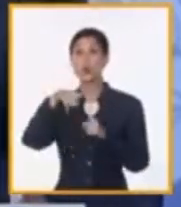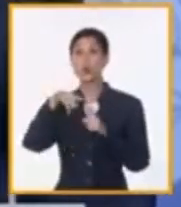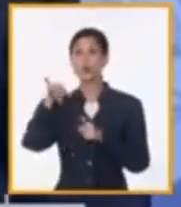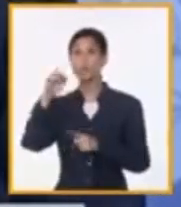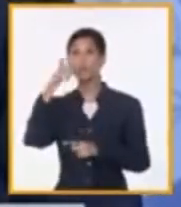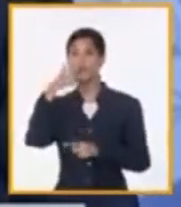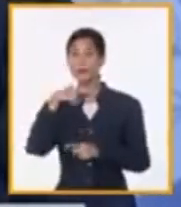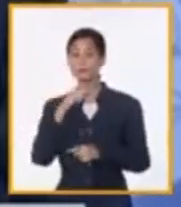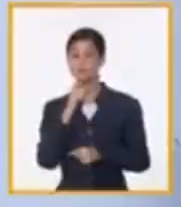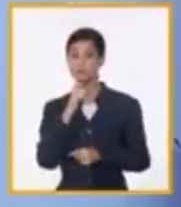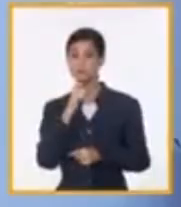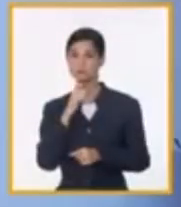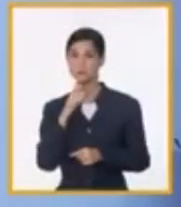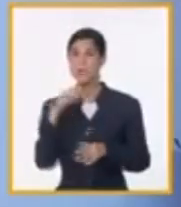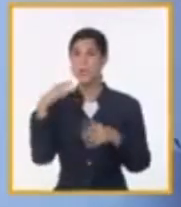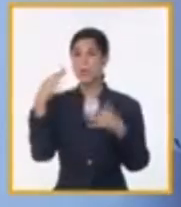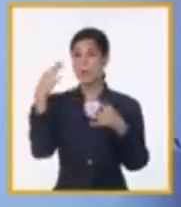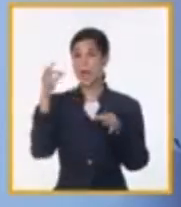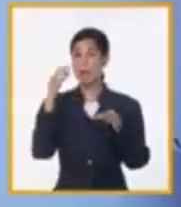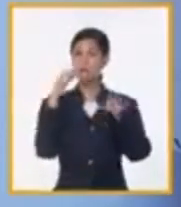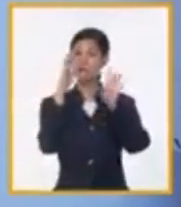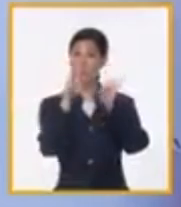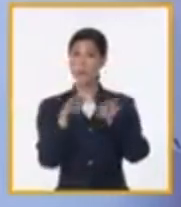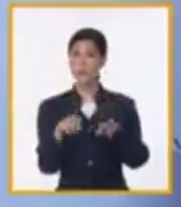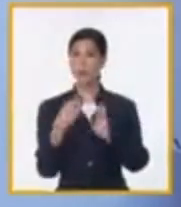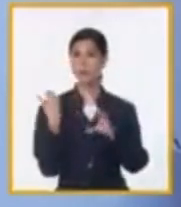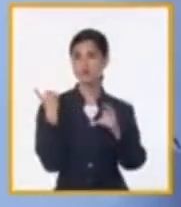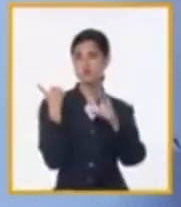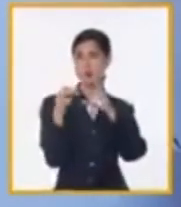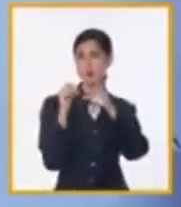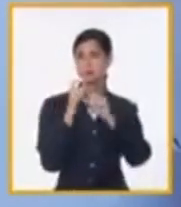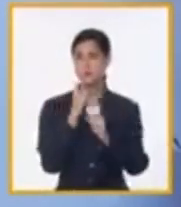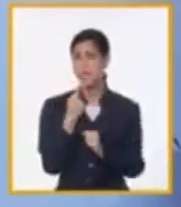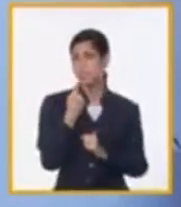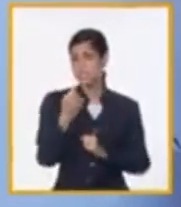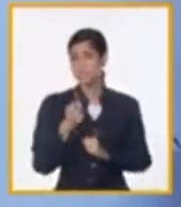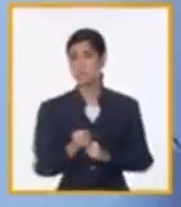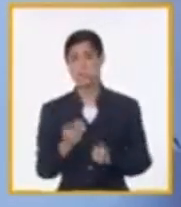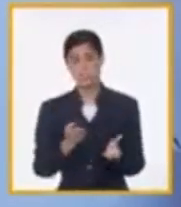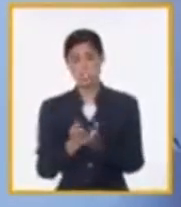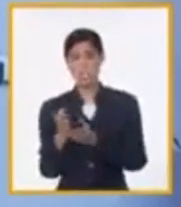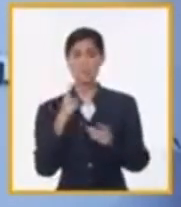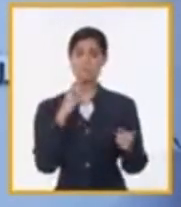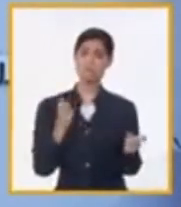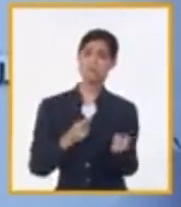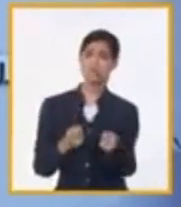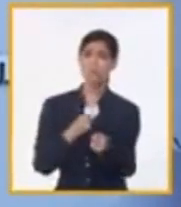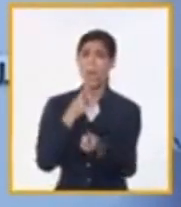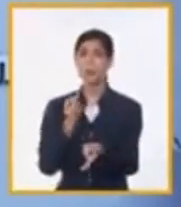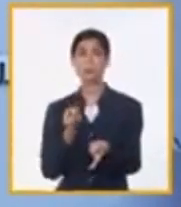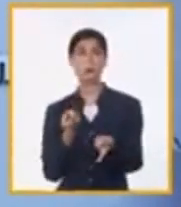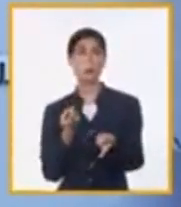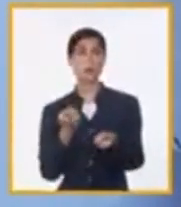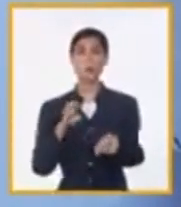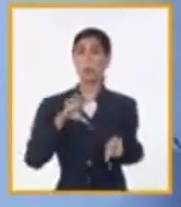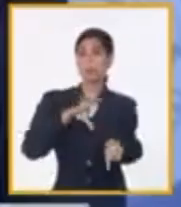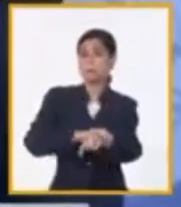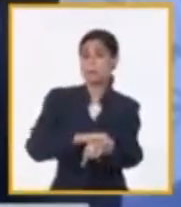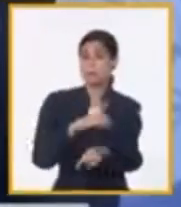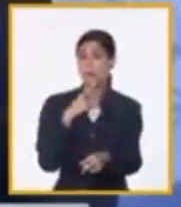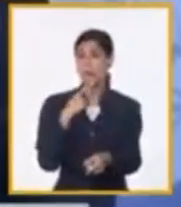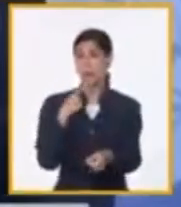sale huye del país es para poder seguir luchando por la libertad de los presos etcétera